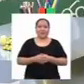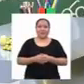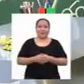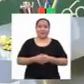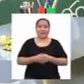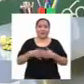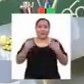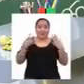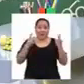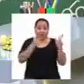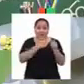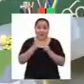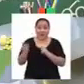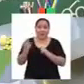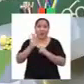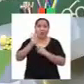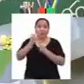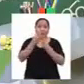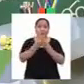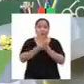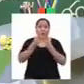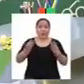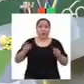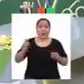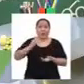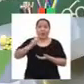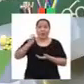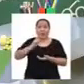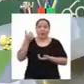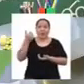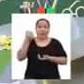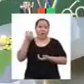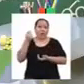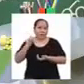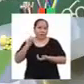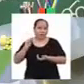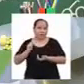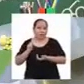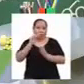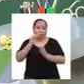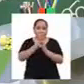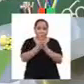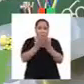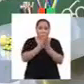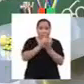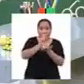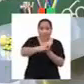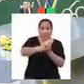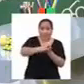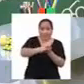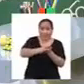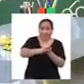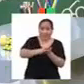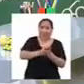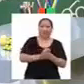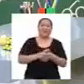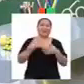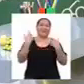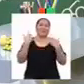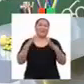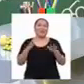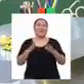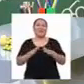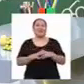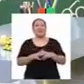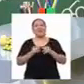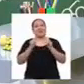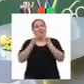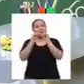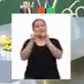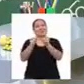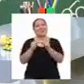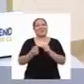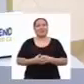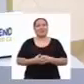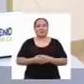¿Tienen listos sus materiales? ¿Lápiz o lapicero y un cuaderno de apuntes? Entonces,